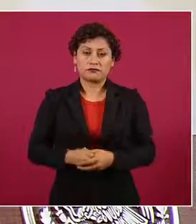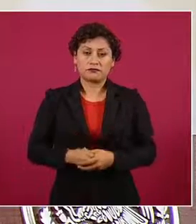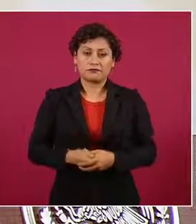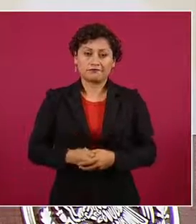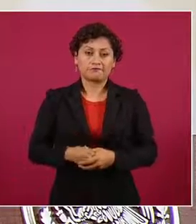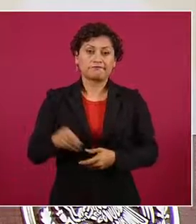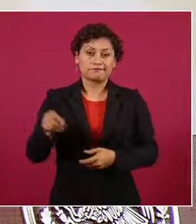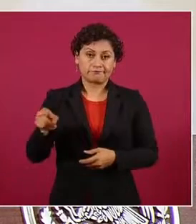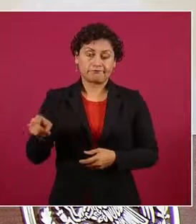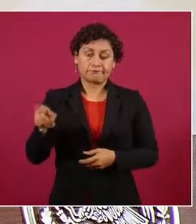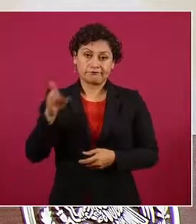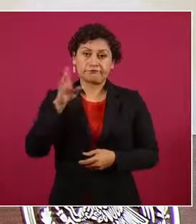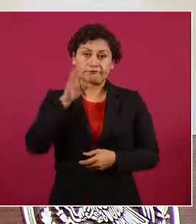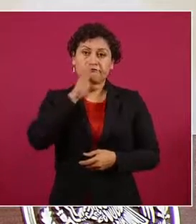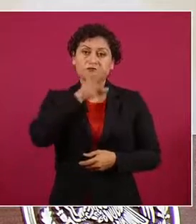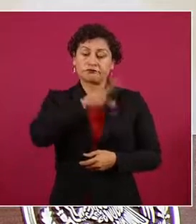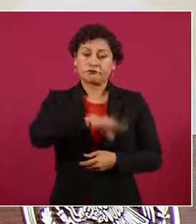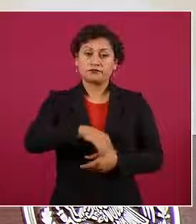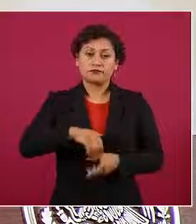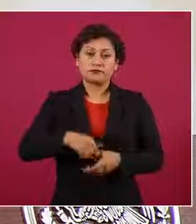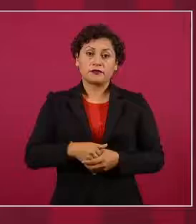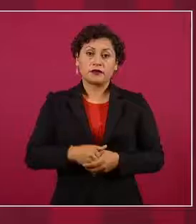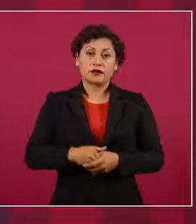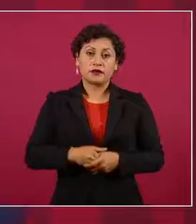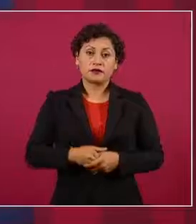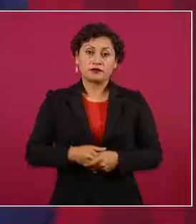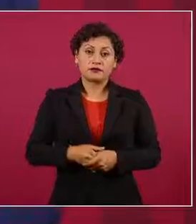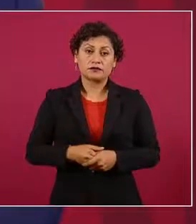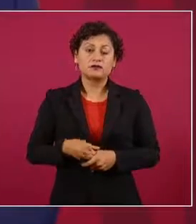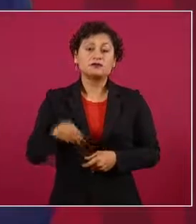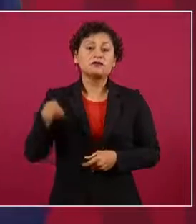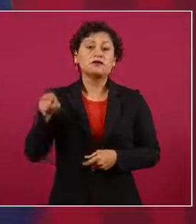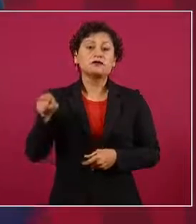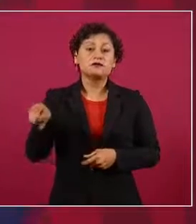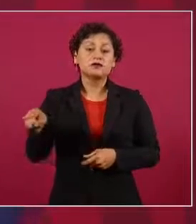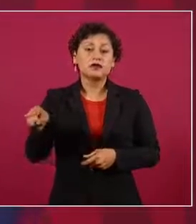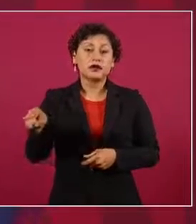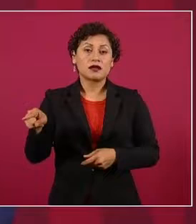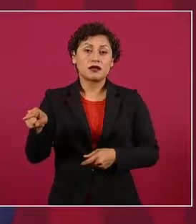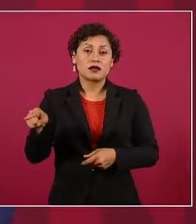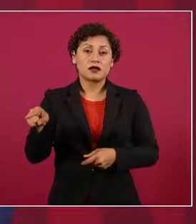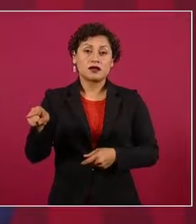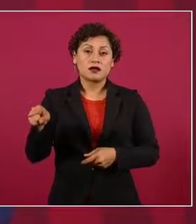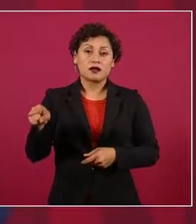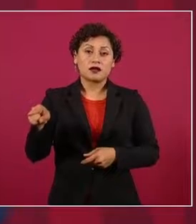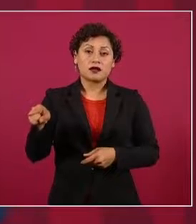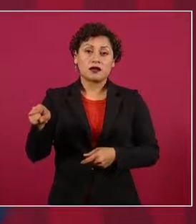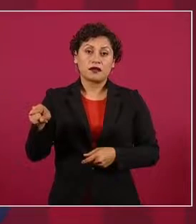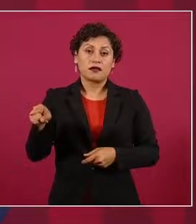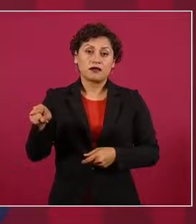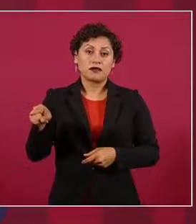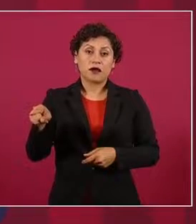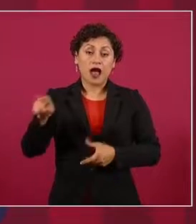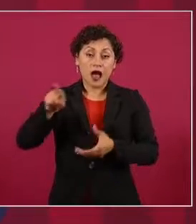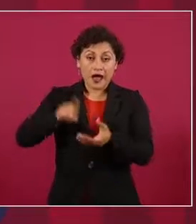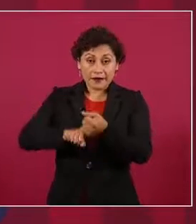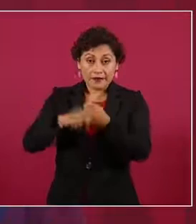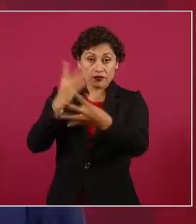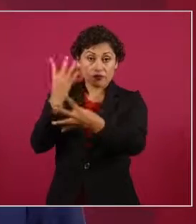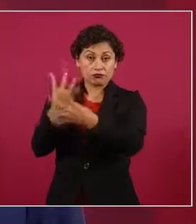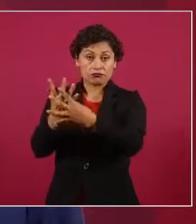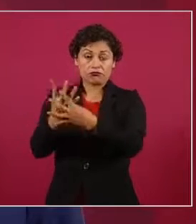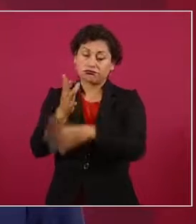está mal y no puede ser atendido en el reclusorio.